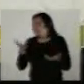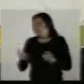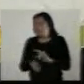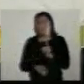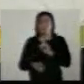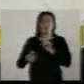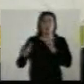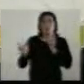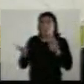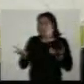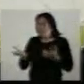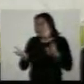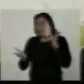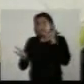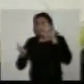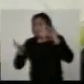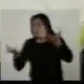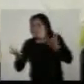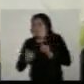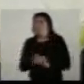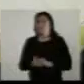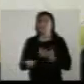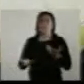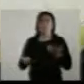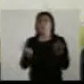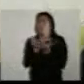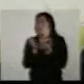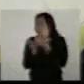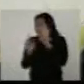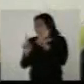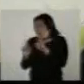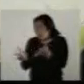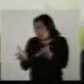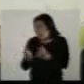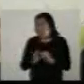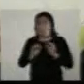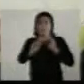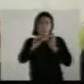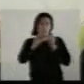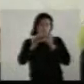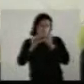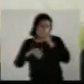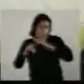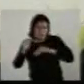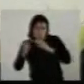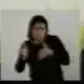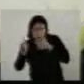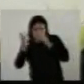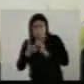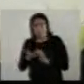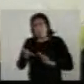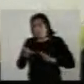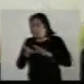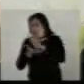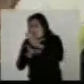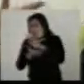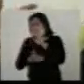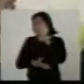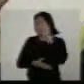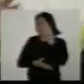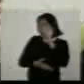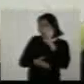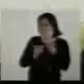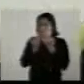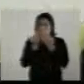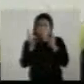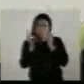personas que no escuchan en los colegios? ¿Están adaptados los colegios? Claro. Con rampas y con